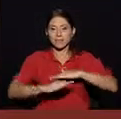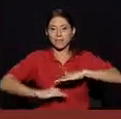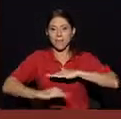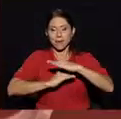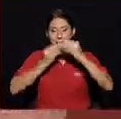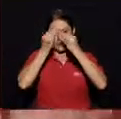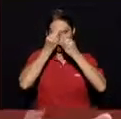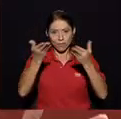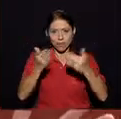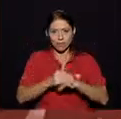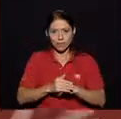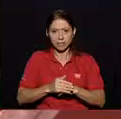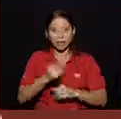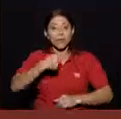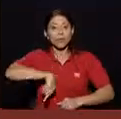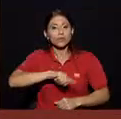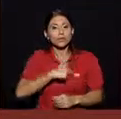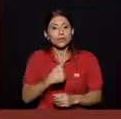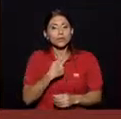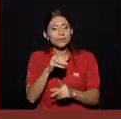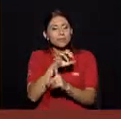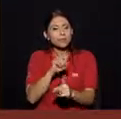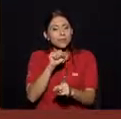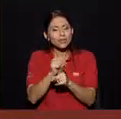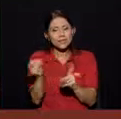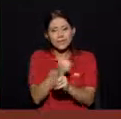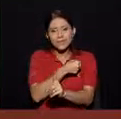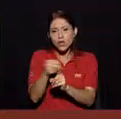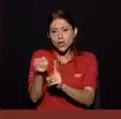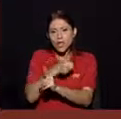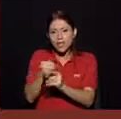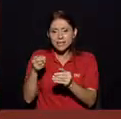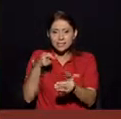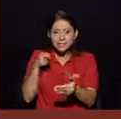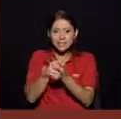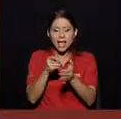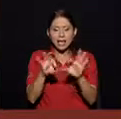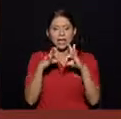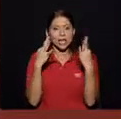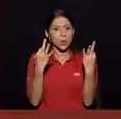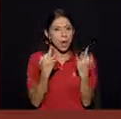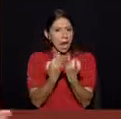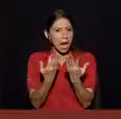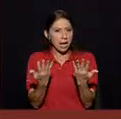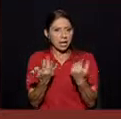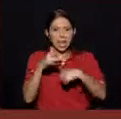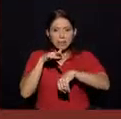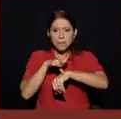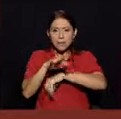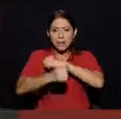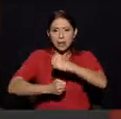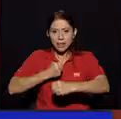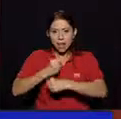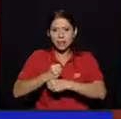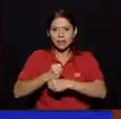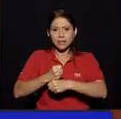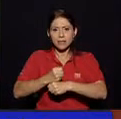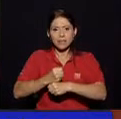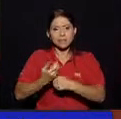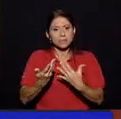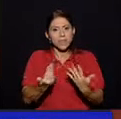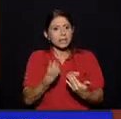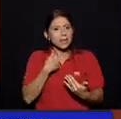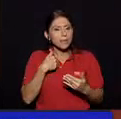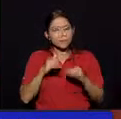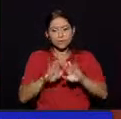Y justamente cuando tenemos situaciones de violencia en el hogar a temprana edad,